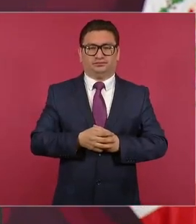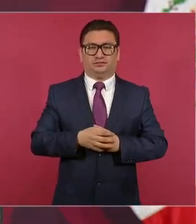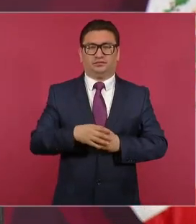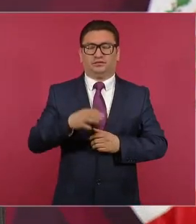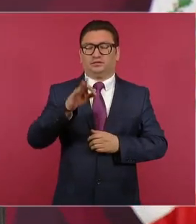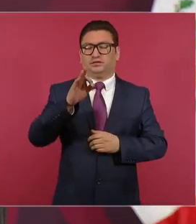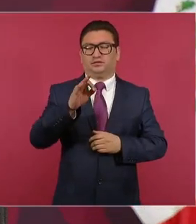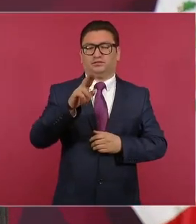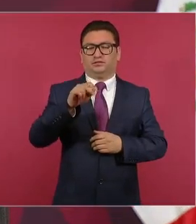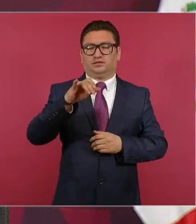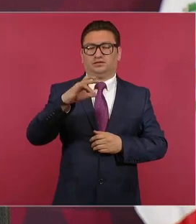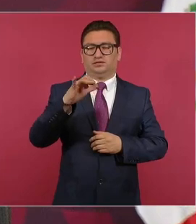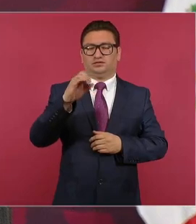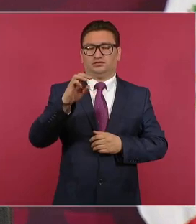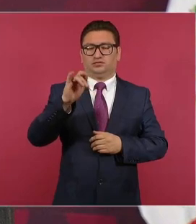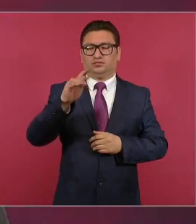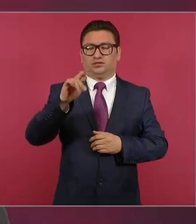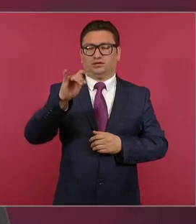Francisco Martín Moreno,